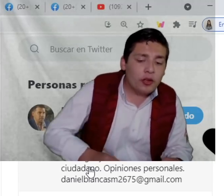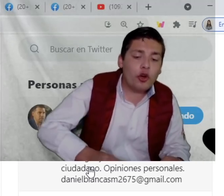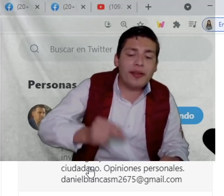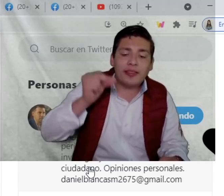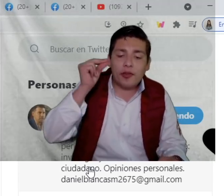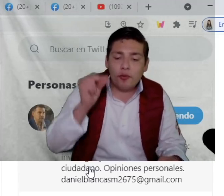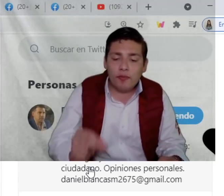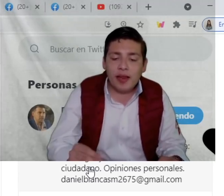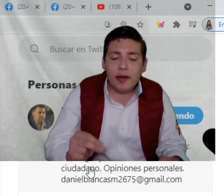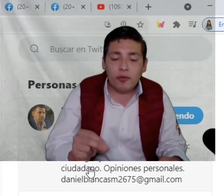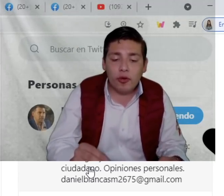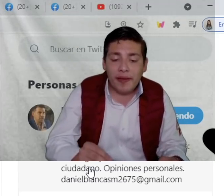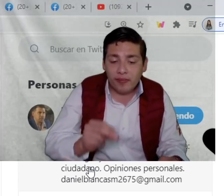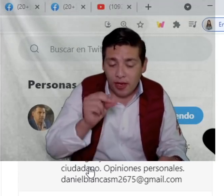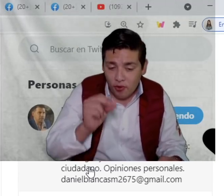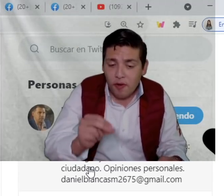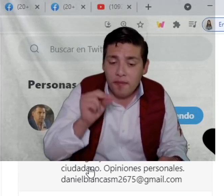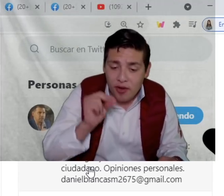Fox,